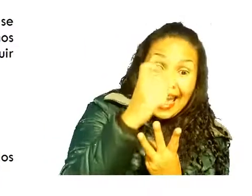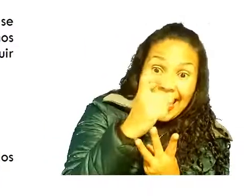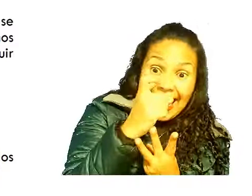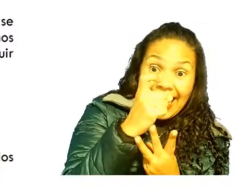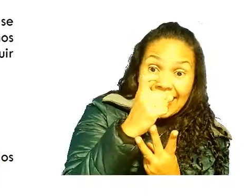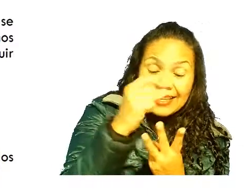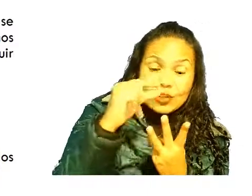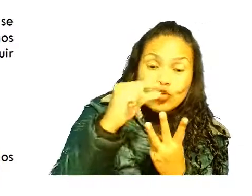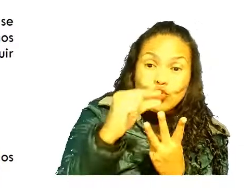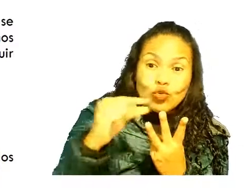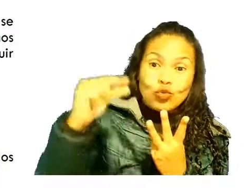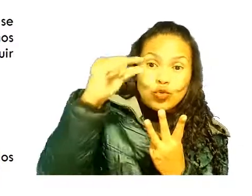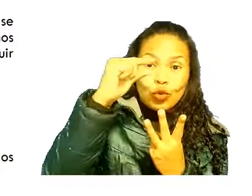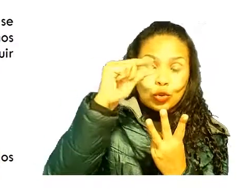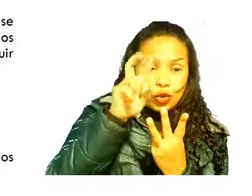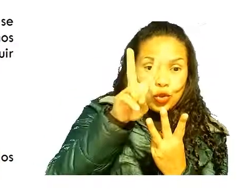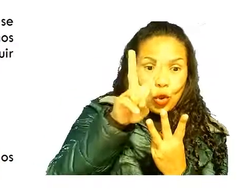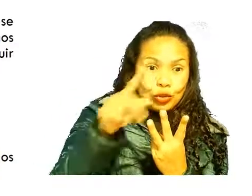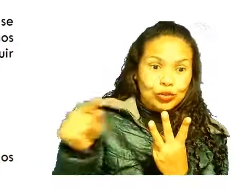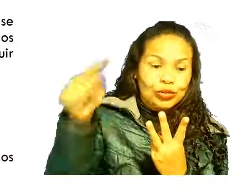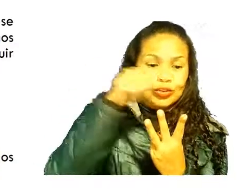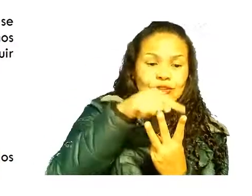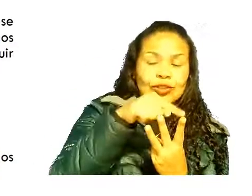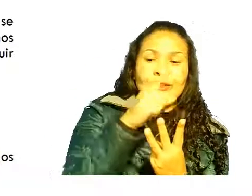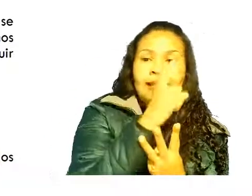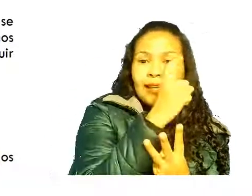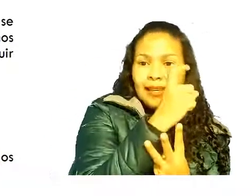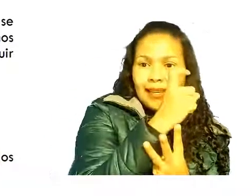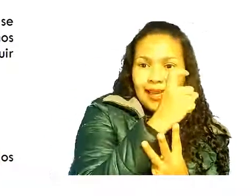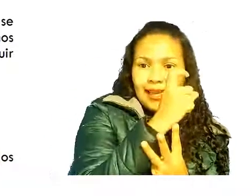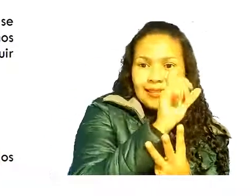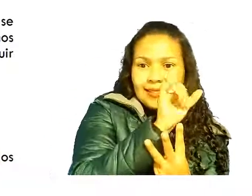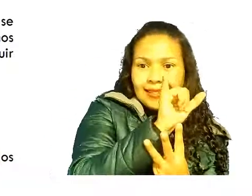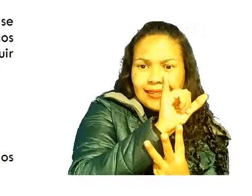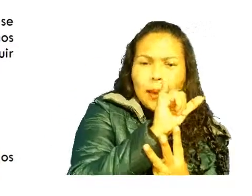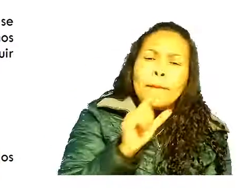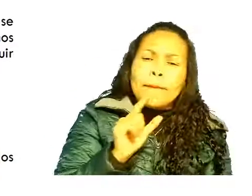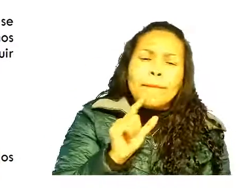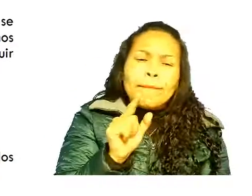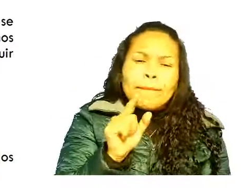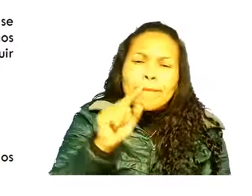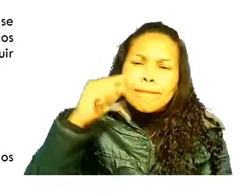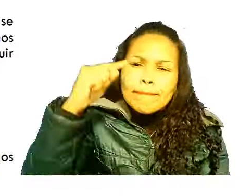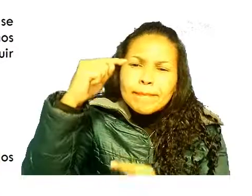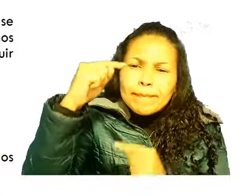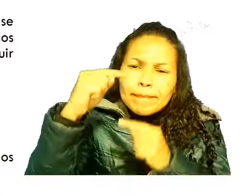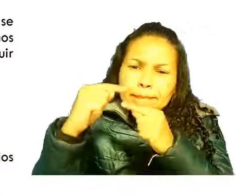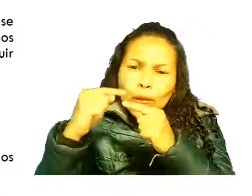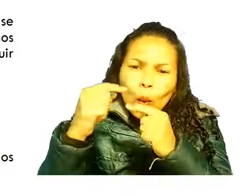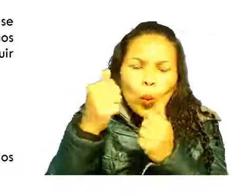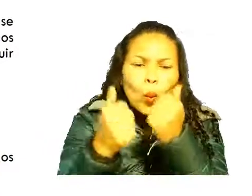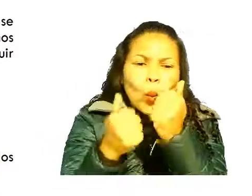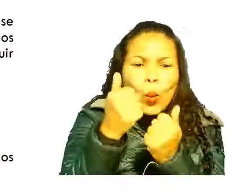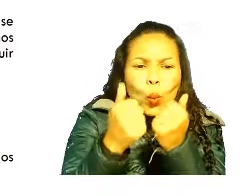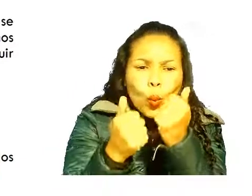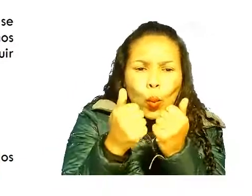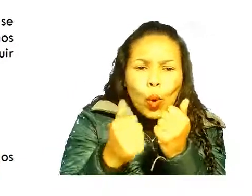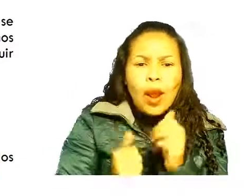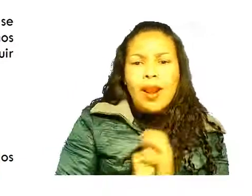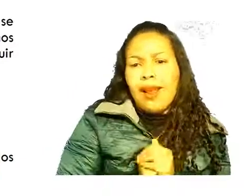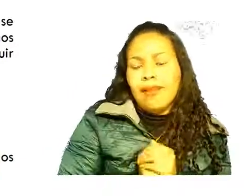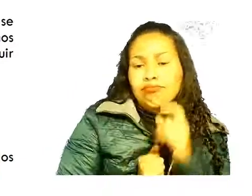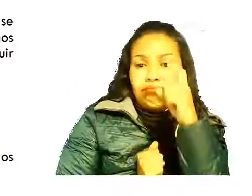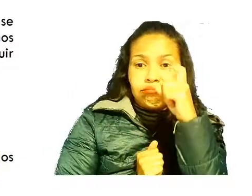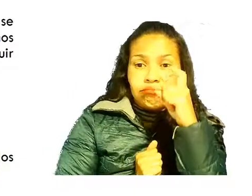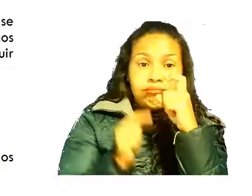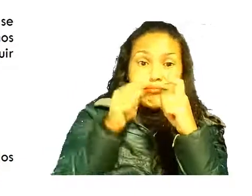hay x a la 2 y x en cada uno de los términos. Entonces vamos a escoger la letra con su menor exponente. En este caso